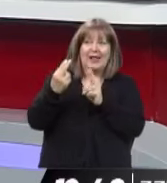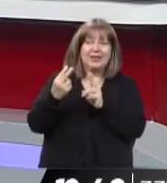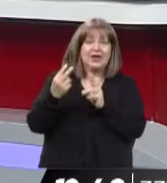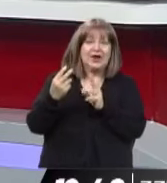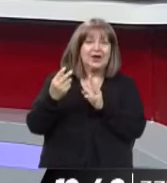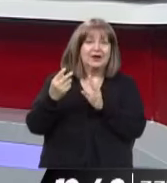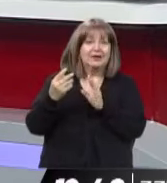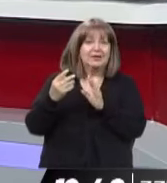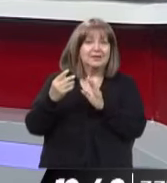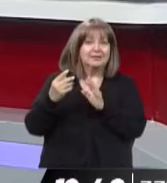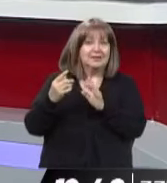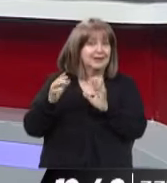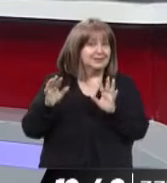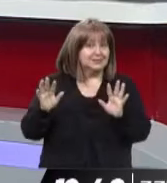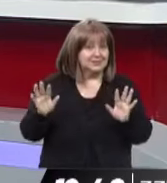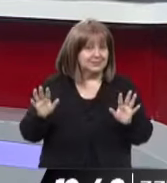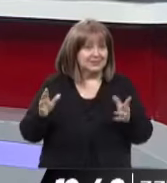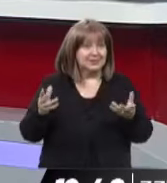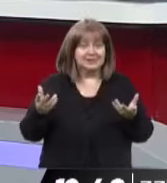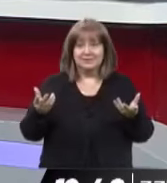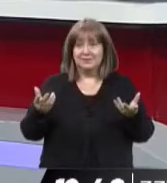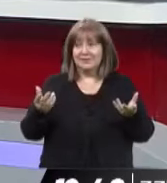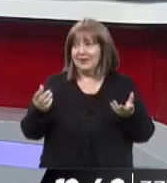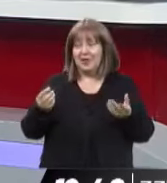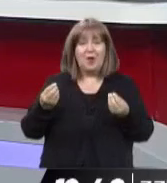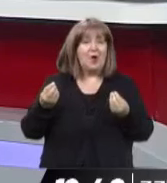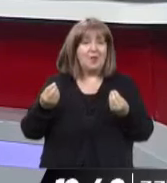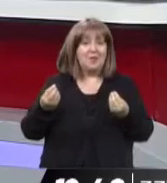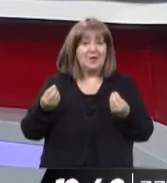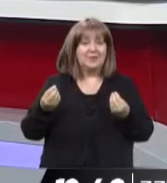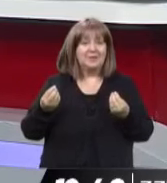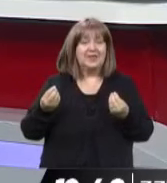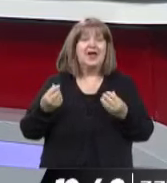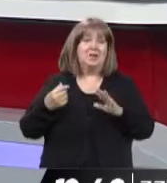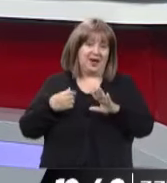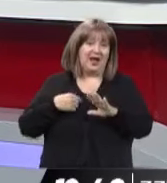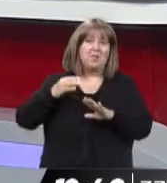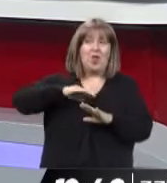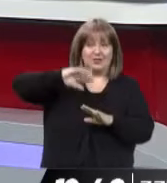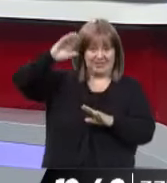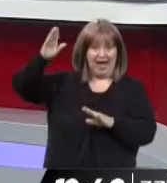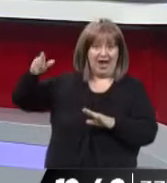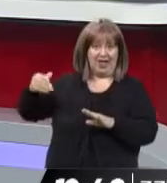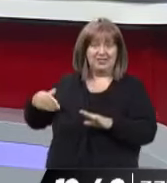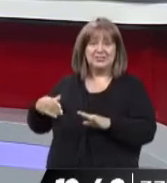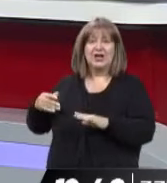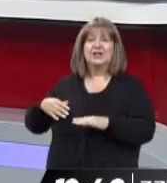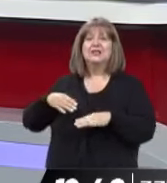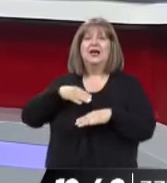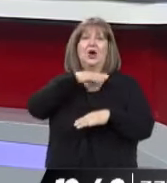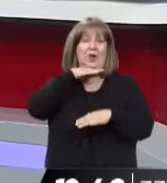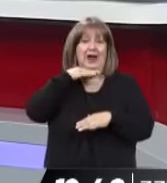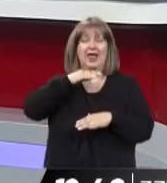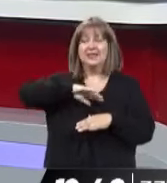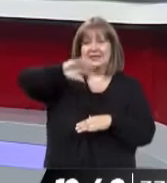agarrarlo. Bueno, vamos a hacer una cosa. Estaba en un cerro. ¿Sí? Y era como una especie de animal que para mí no existe